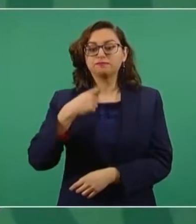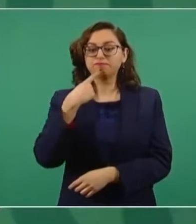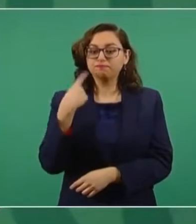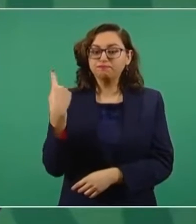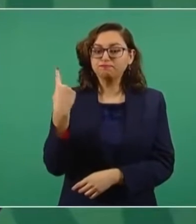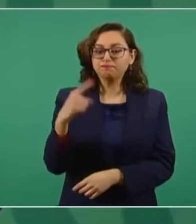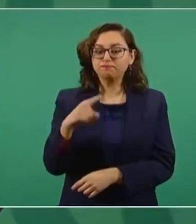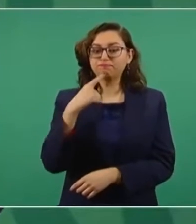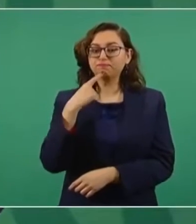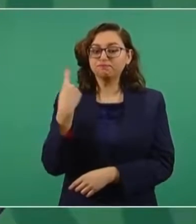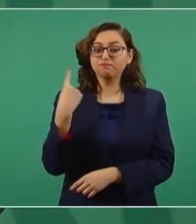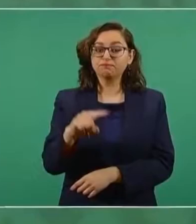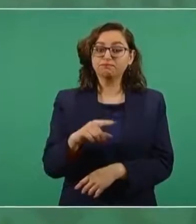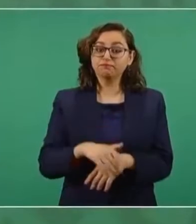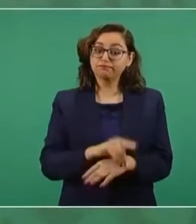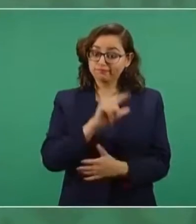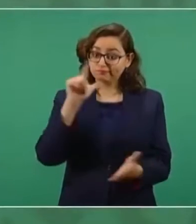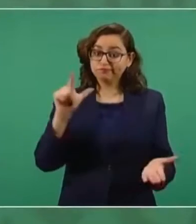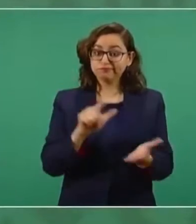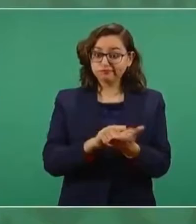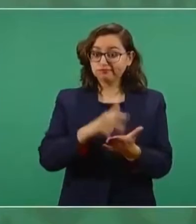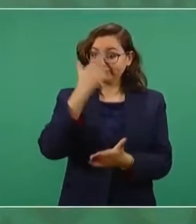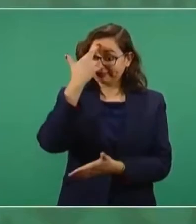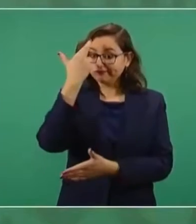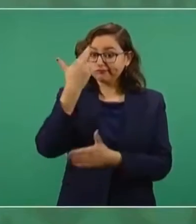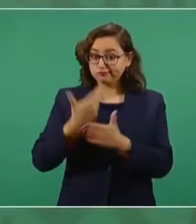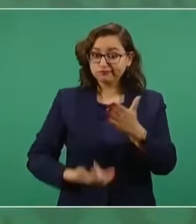porque consideramos que es un delito.